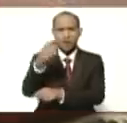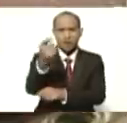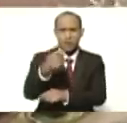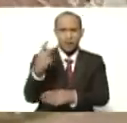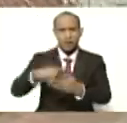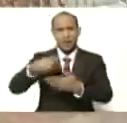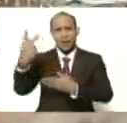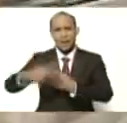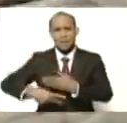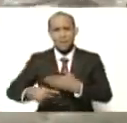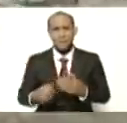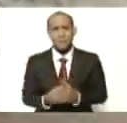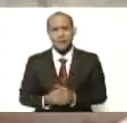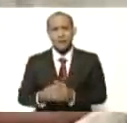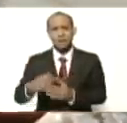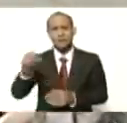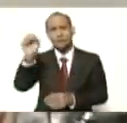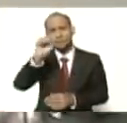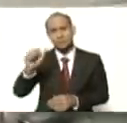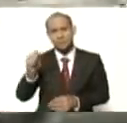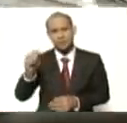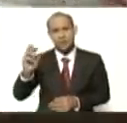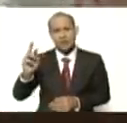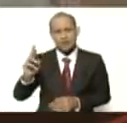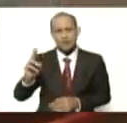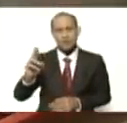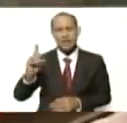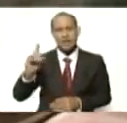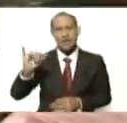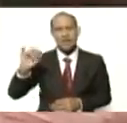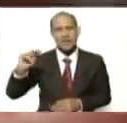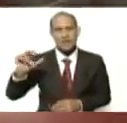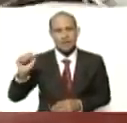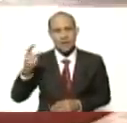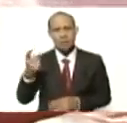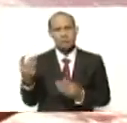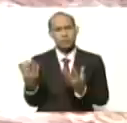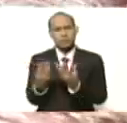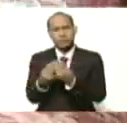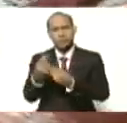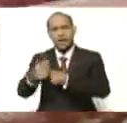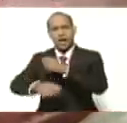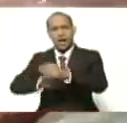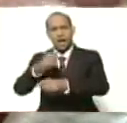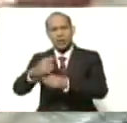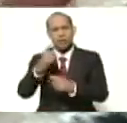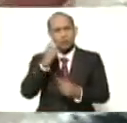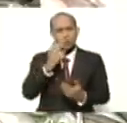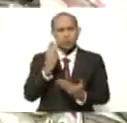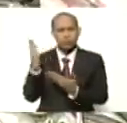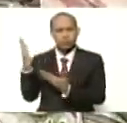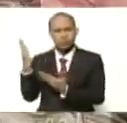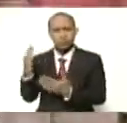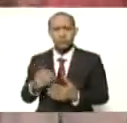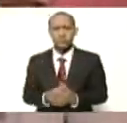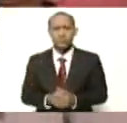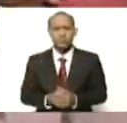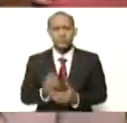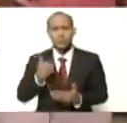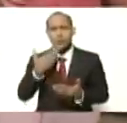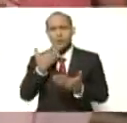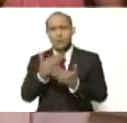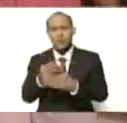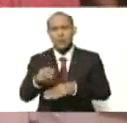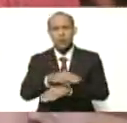de sardinas al compañero al gen y león de la asociación de sardinero del morro pido disculpa